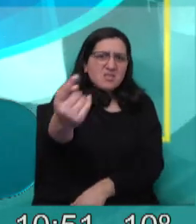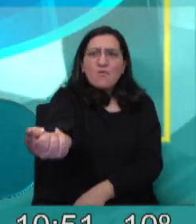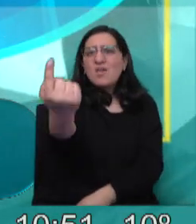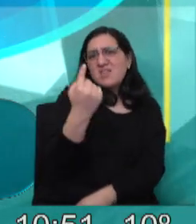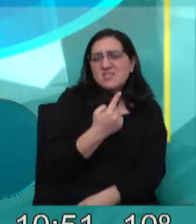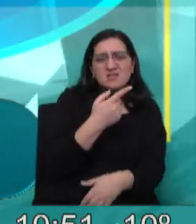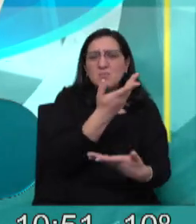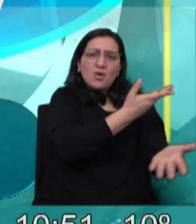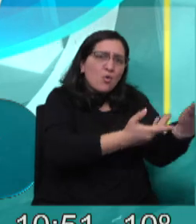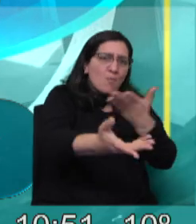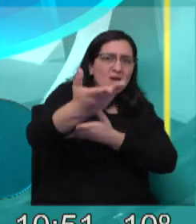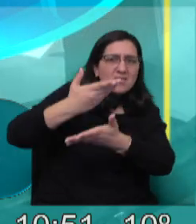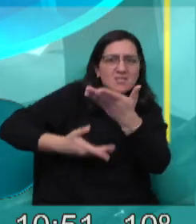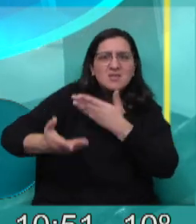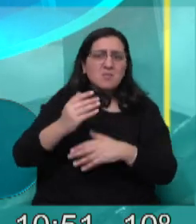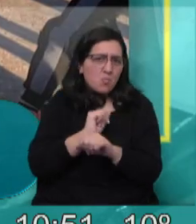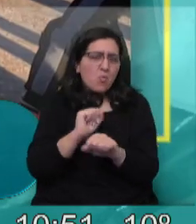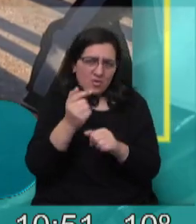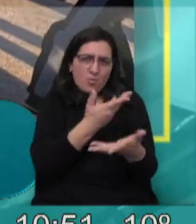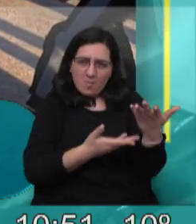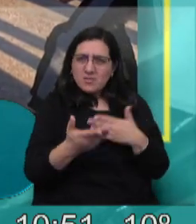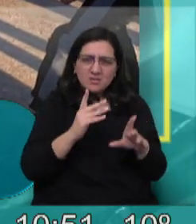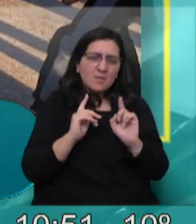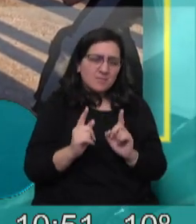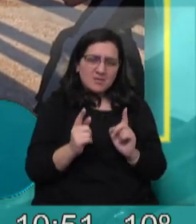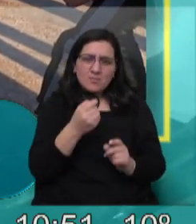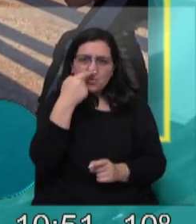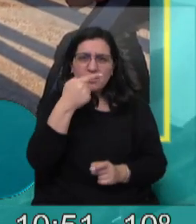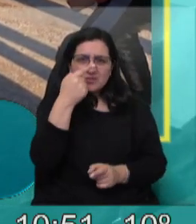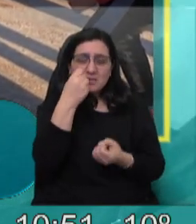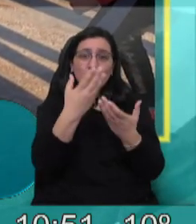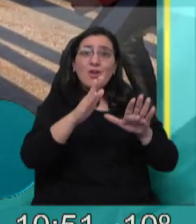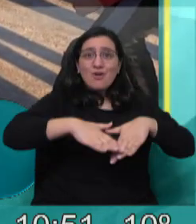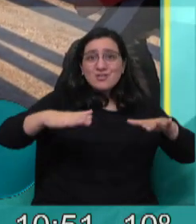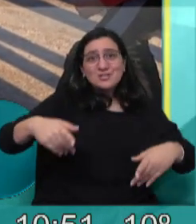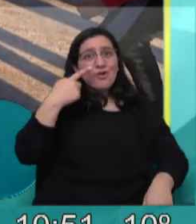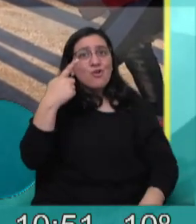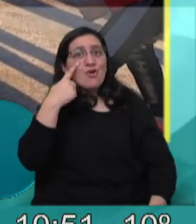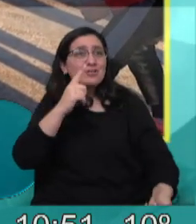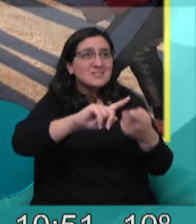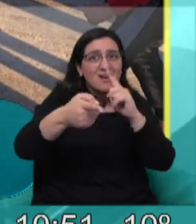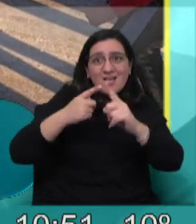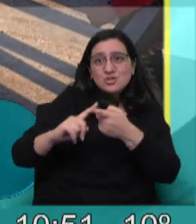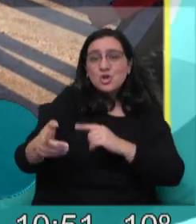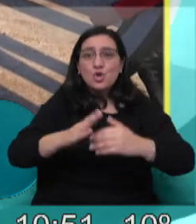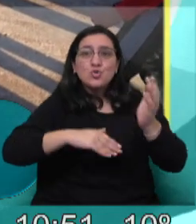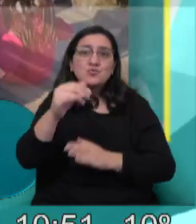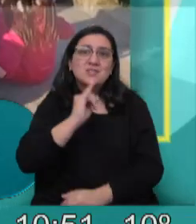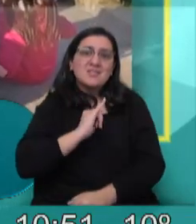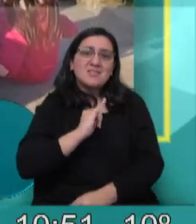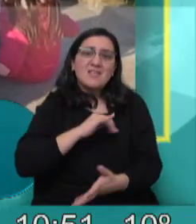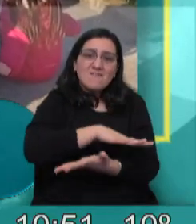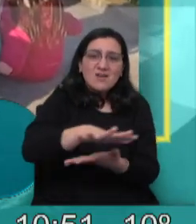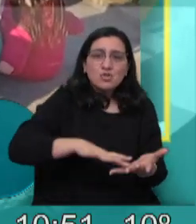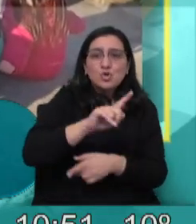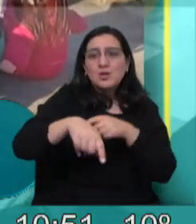en las distintas barriadas pueden cruzarse, y eso también está buenísimo porque las infancias se conocen, se vinculan, construyen identidad barrial con otros y